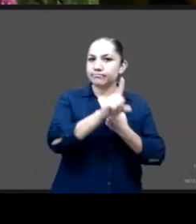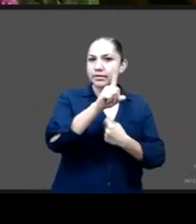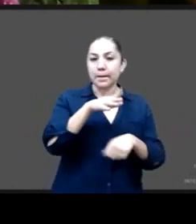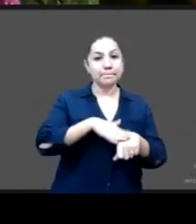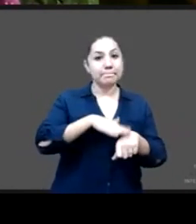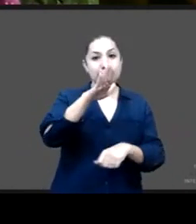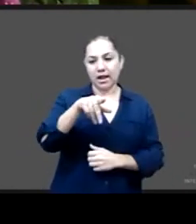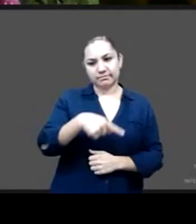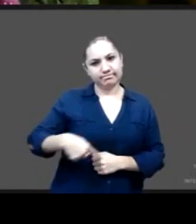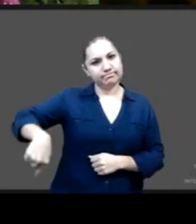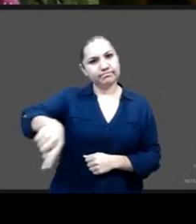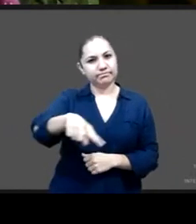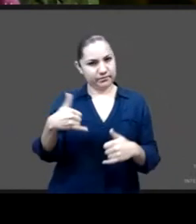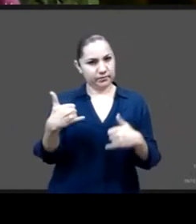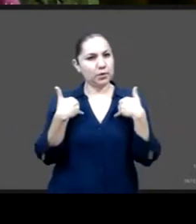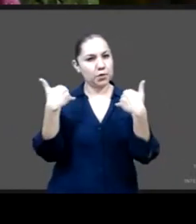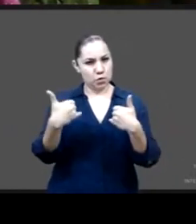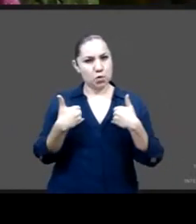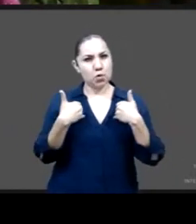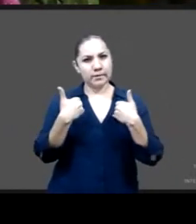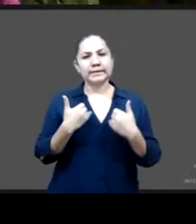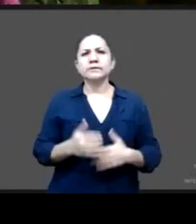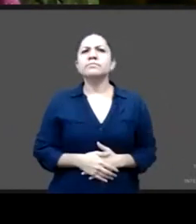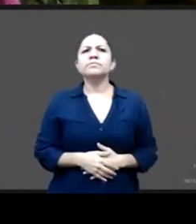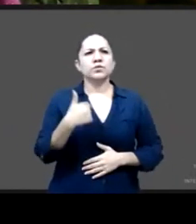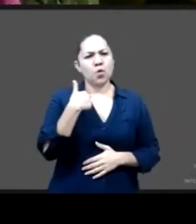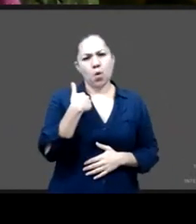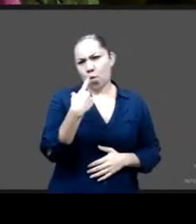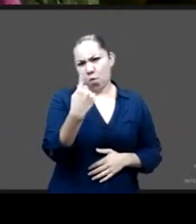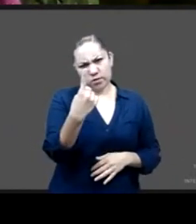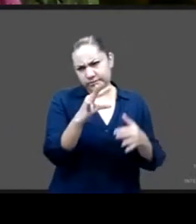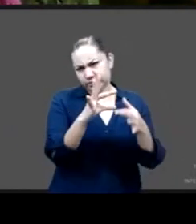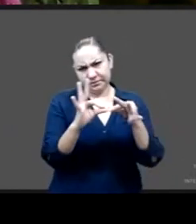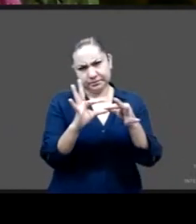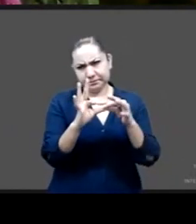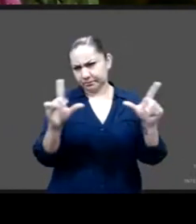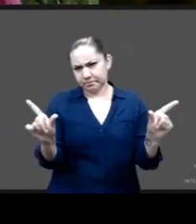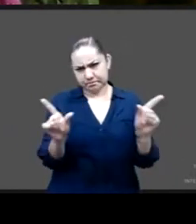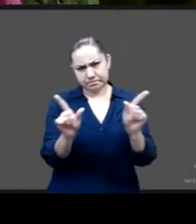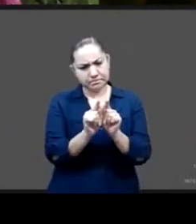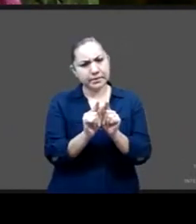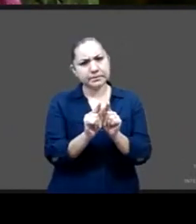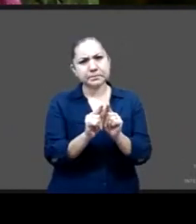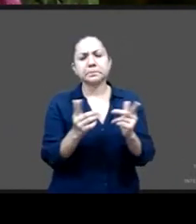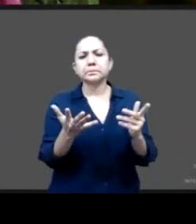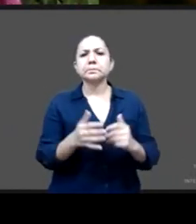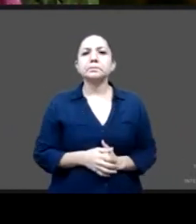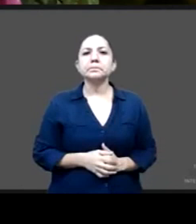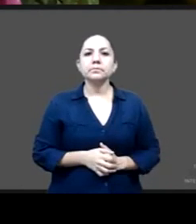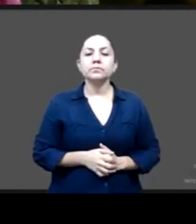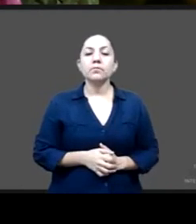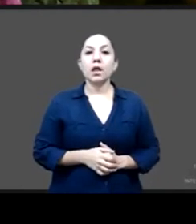efectivamente solo digo una cosa este todos los empleos que se perdieron en México